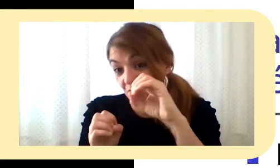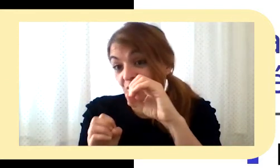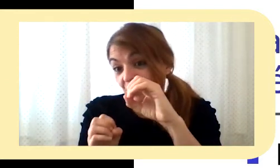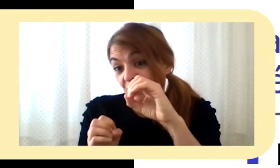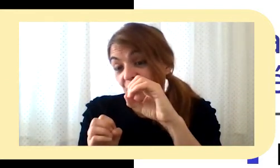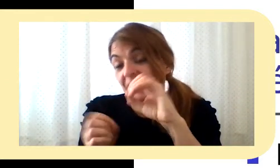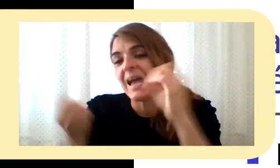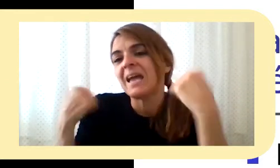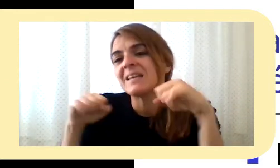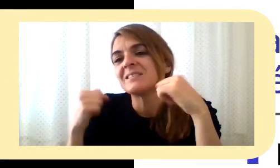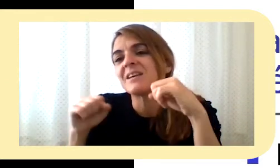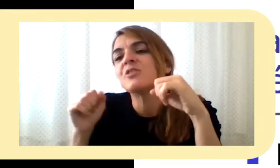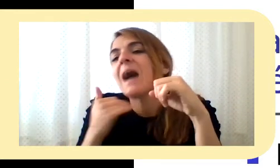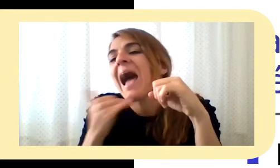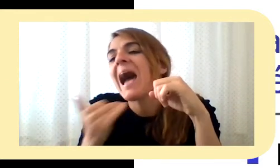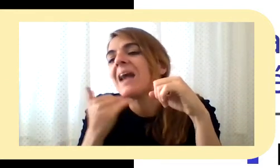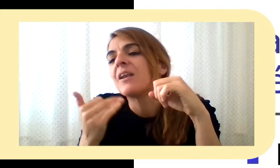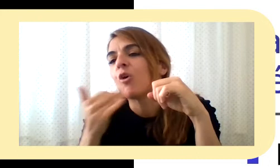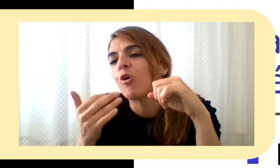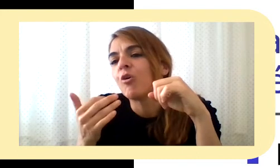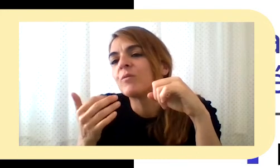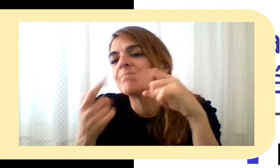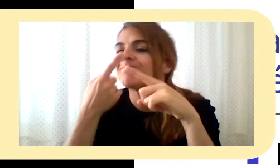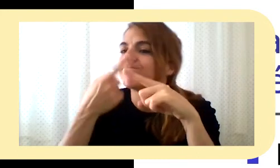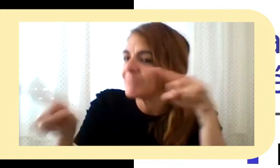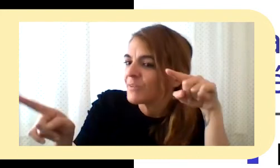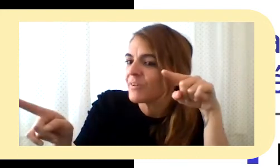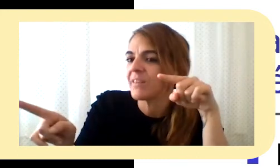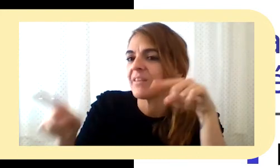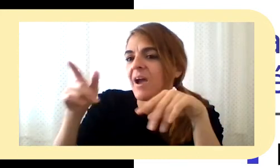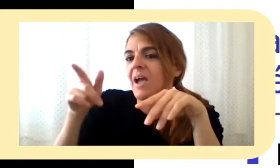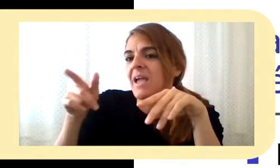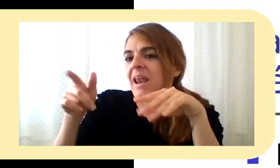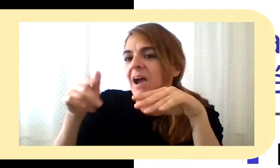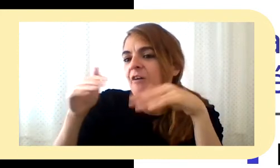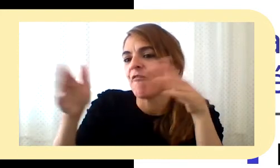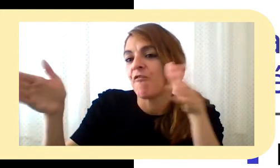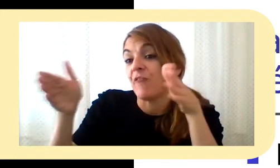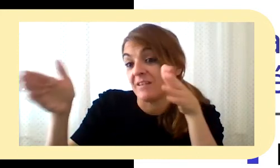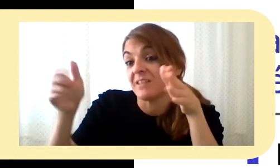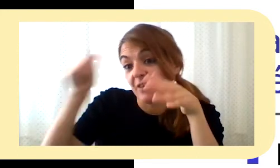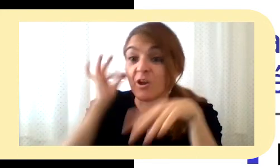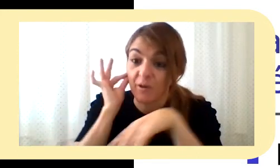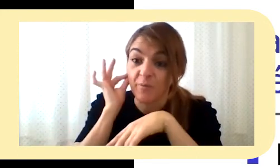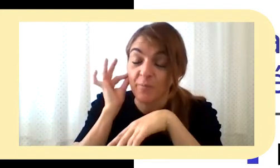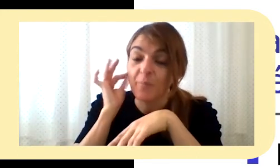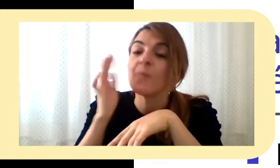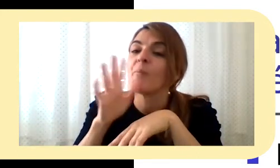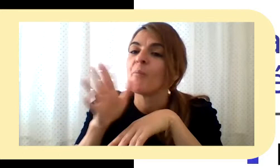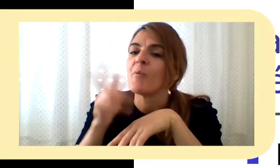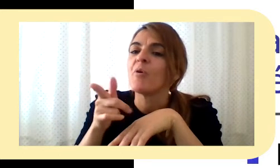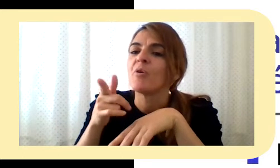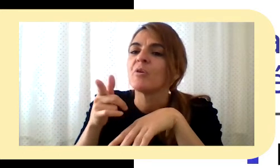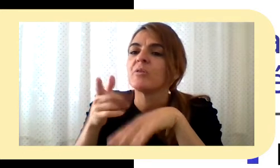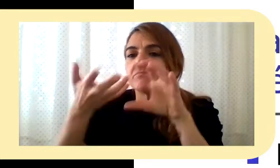alguna alusión a la diferencia en la fase porque hay una manera también de decir, lo desagrego por sexo, pero luego no me lo miro